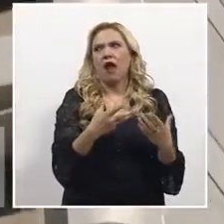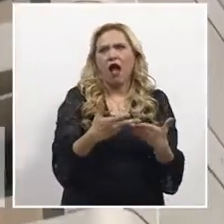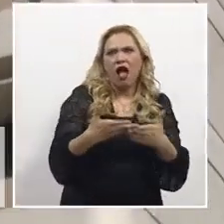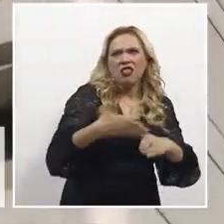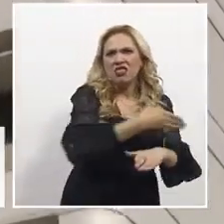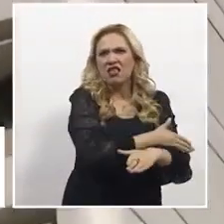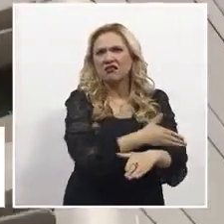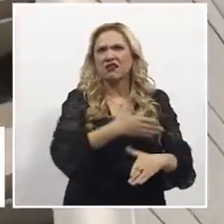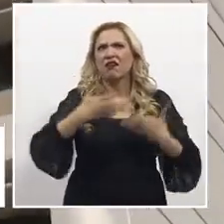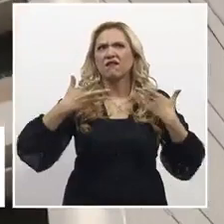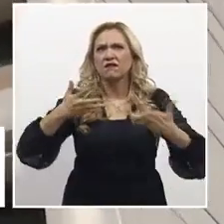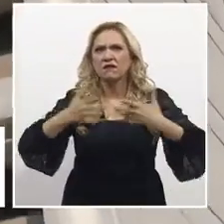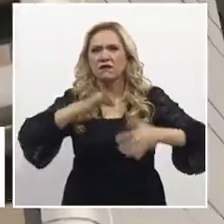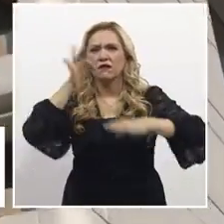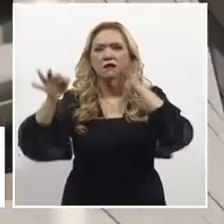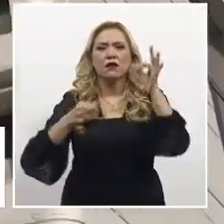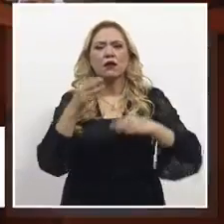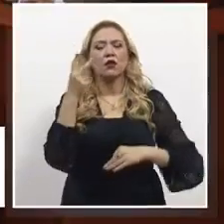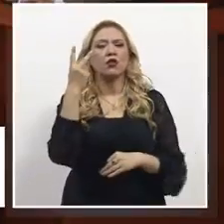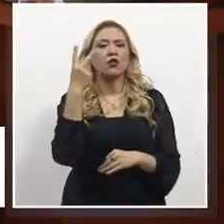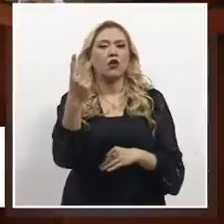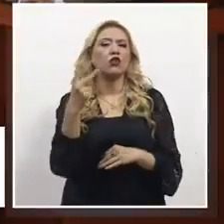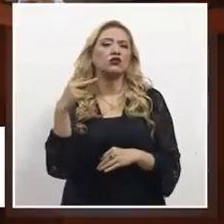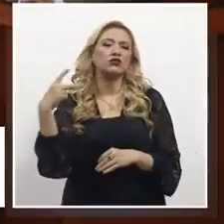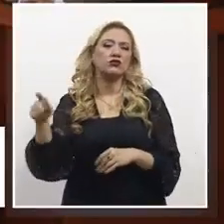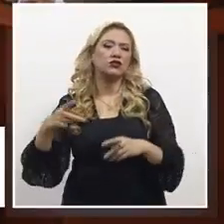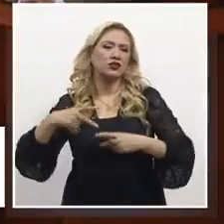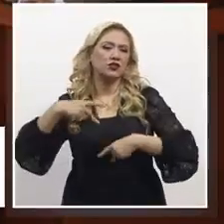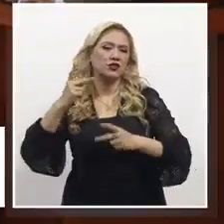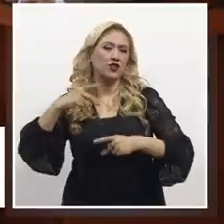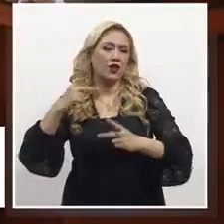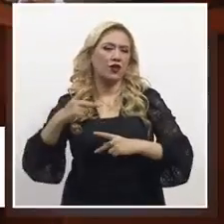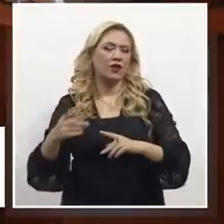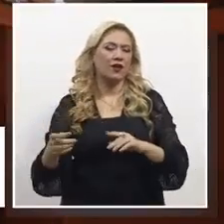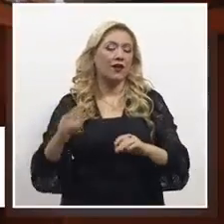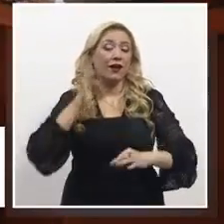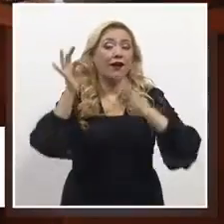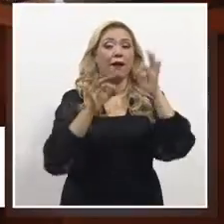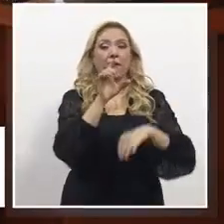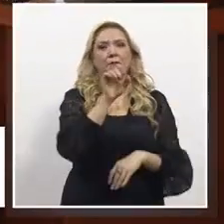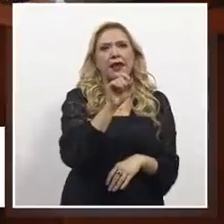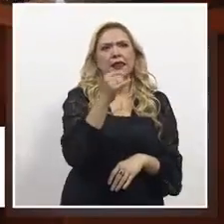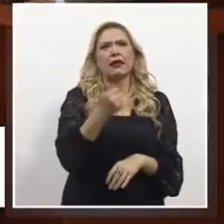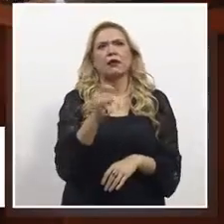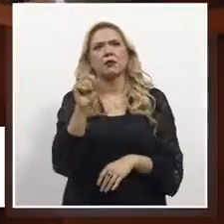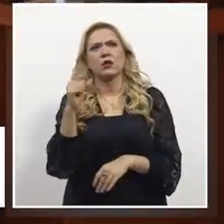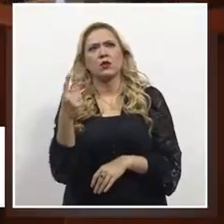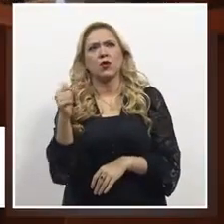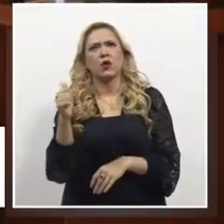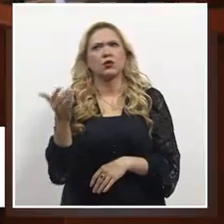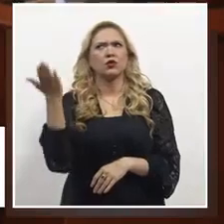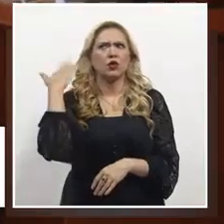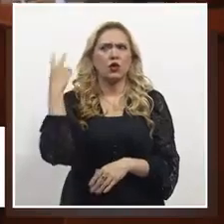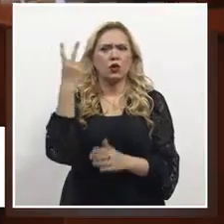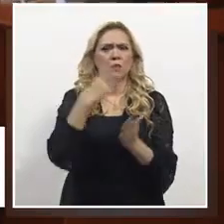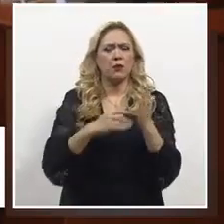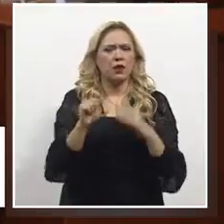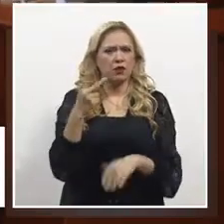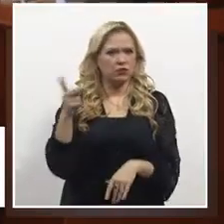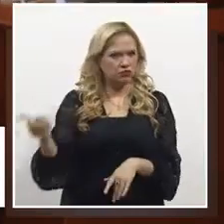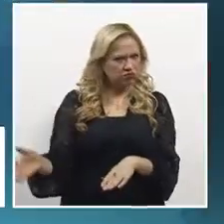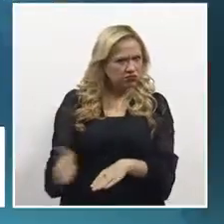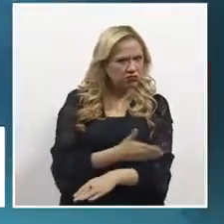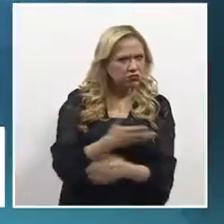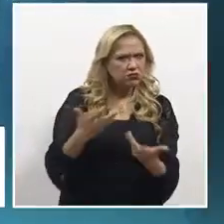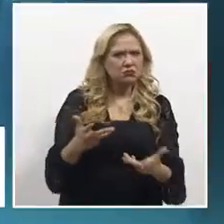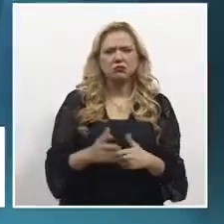la difusión de 2 promocionales en su cuenta de TikTok publicados el 20 y 21 de agosto de 2022. La Sala también